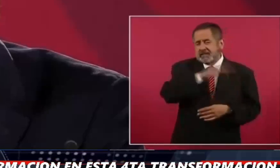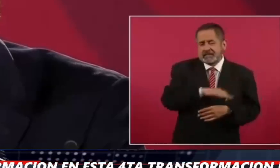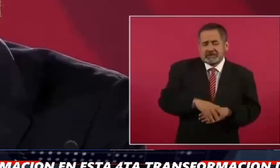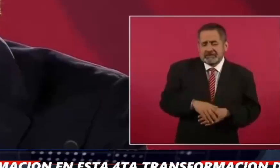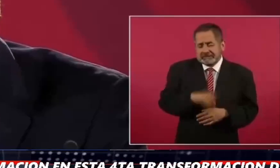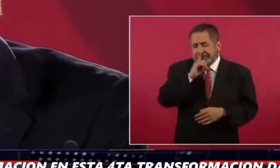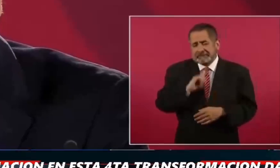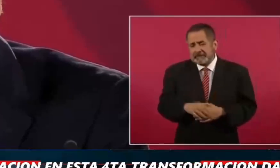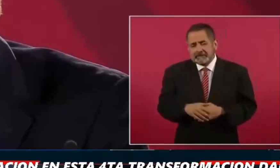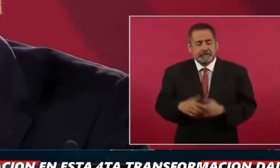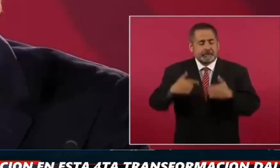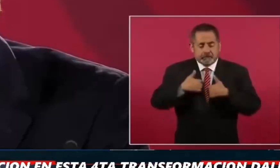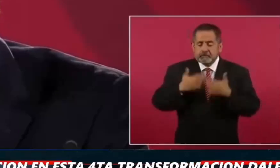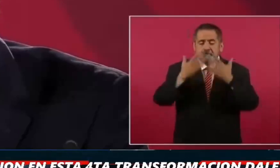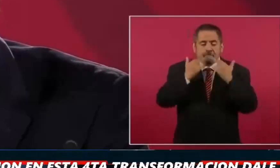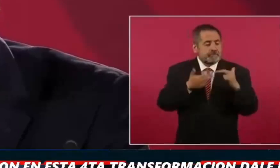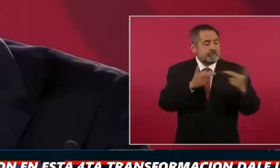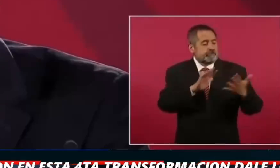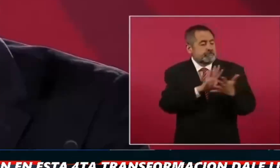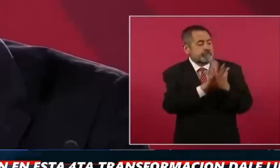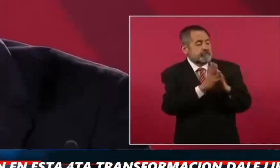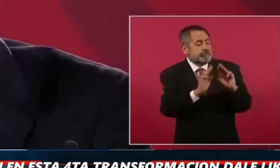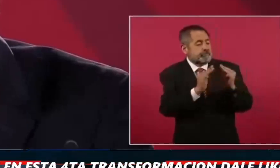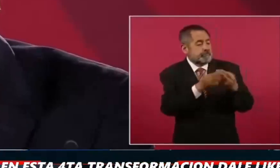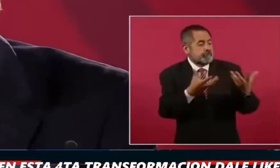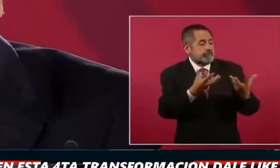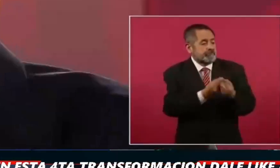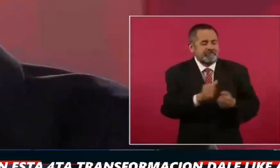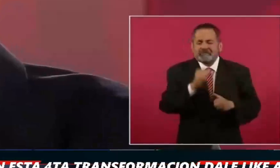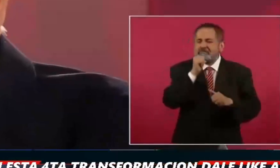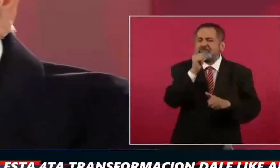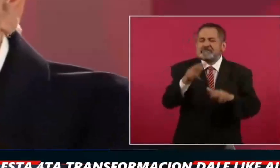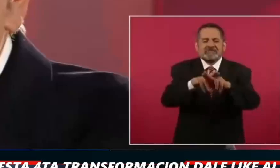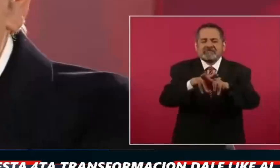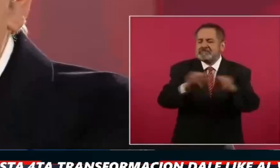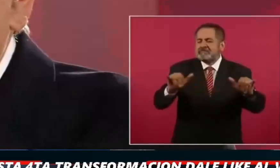completamente falso. Yo no establezco relaciones de complicidad con nadie.